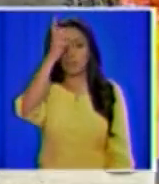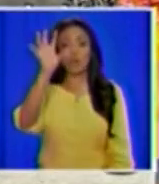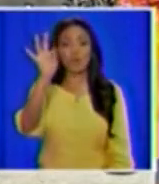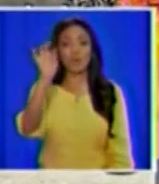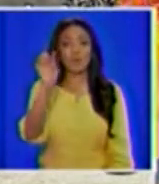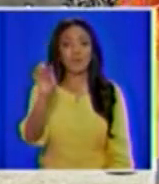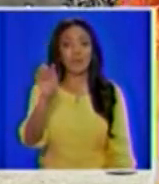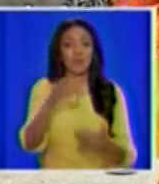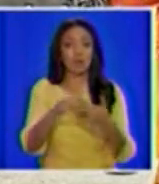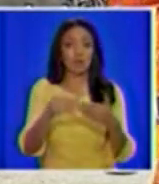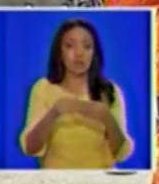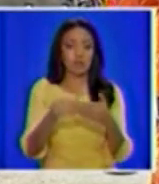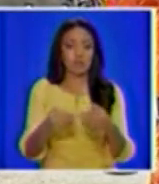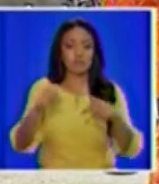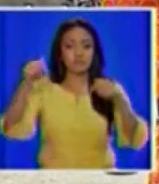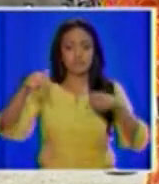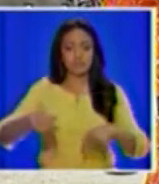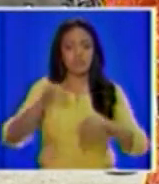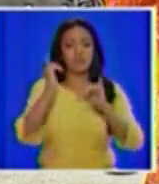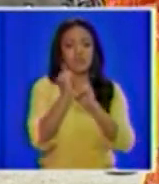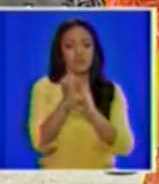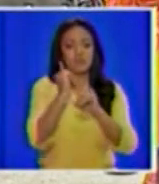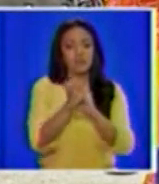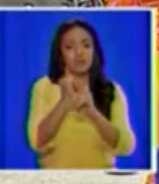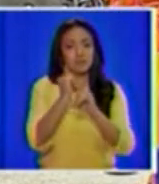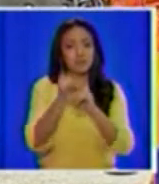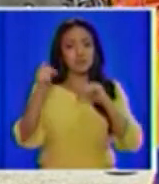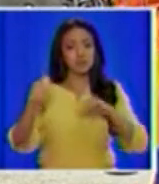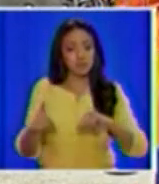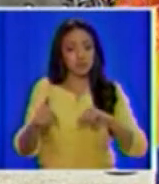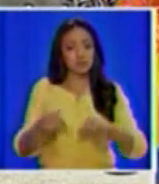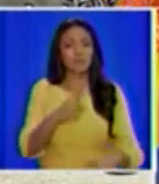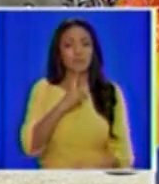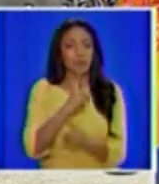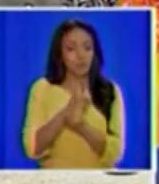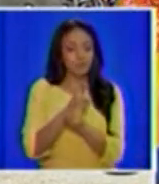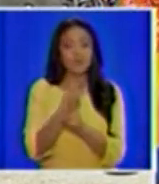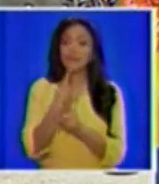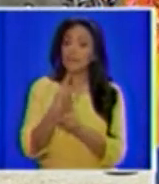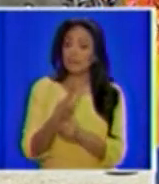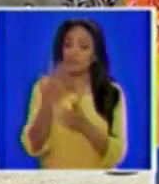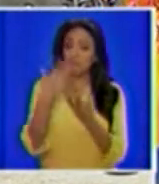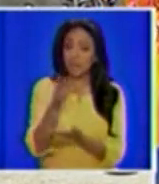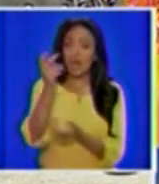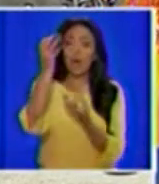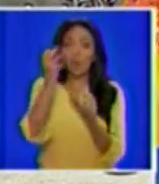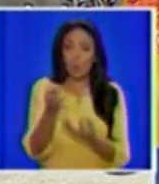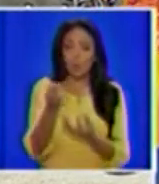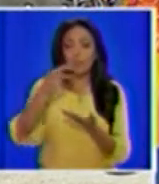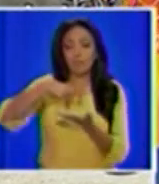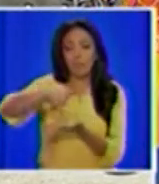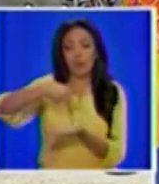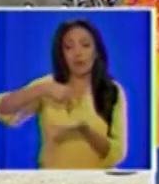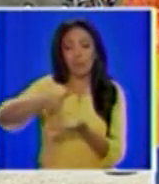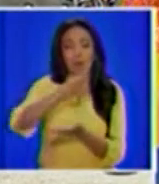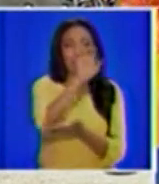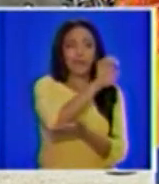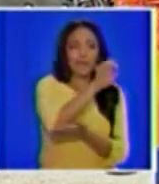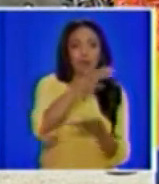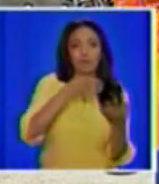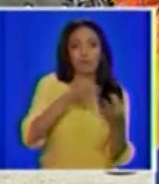$9,000. Aquí en el Instituto de Fomento al Talento Humano aseguran que ya se están cumpliendo con los desembolsos de enero y